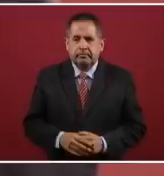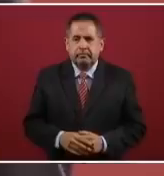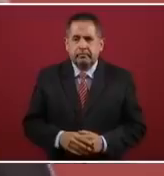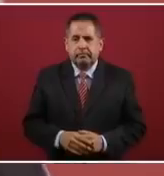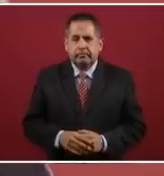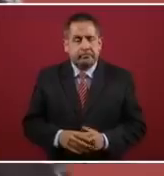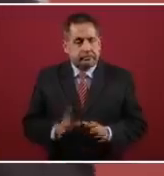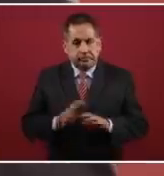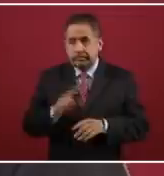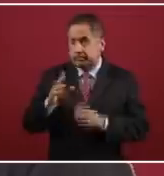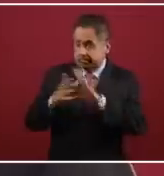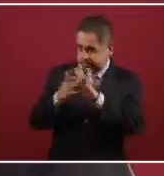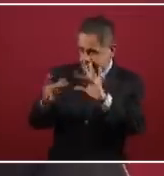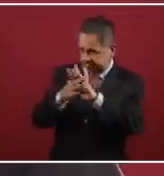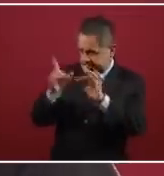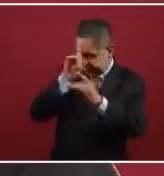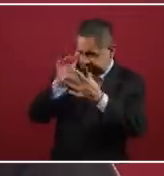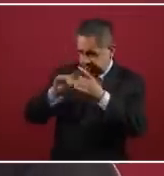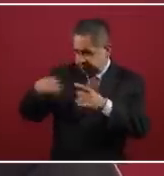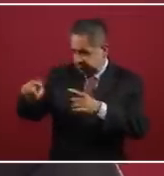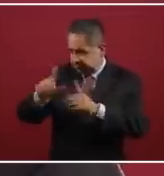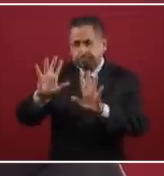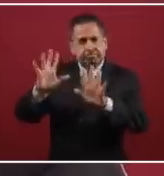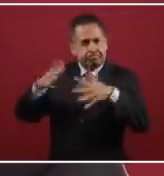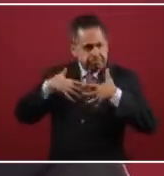hasta que la gente,